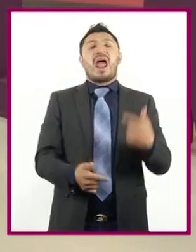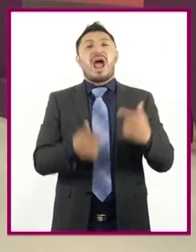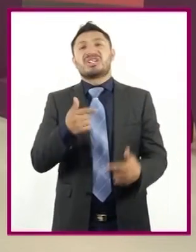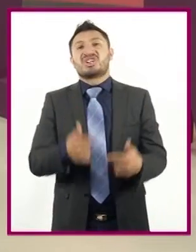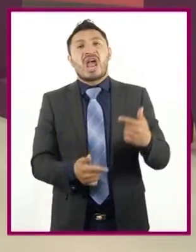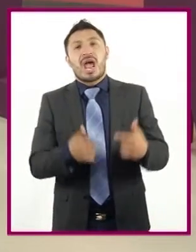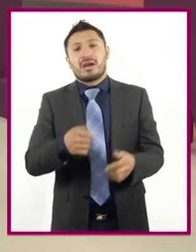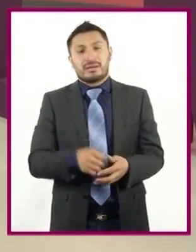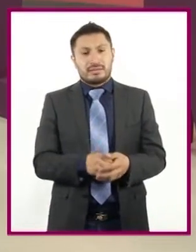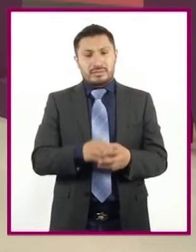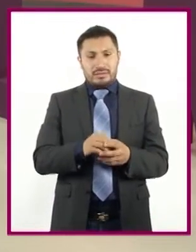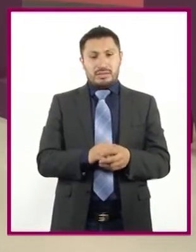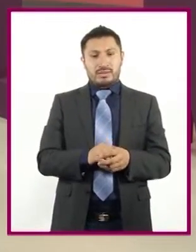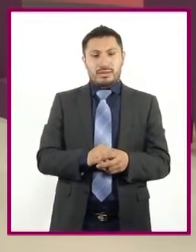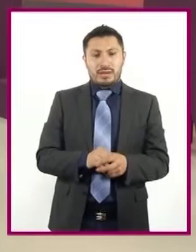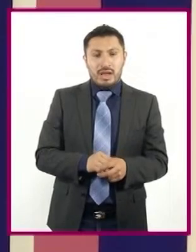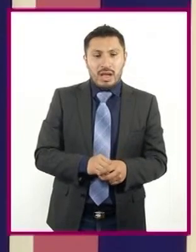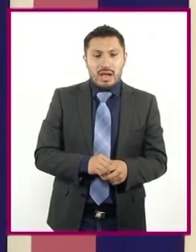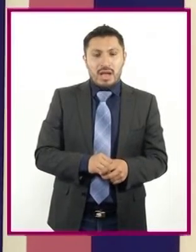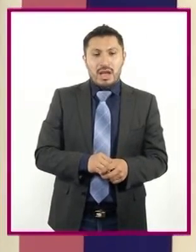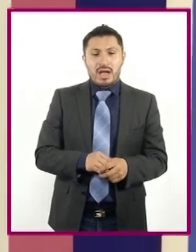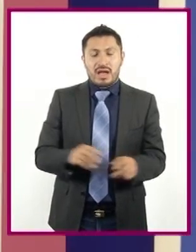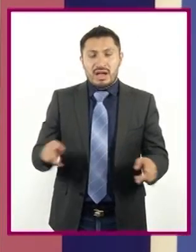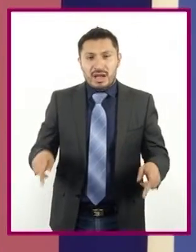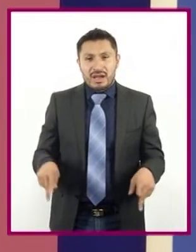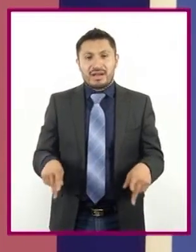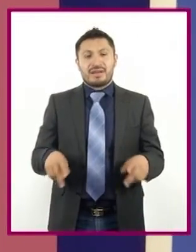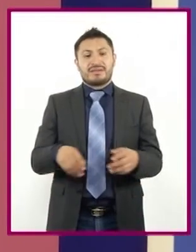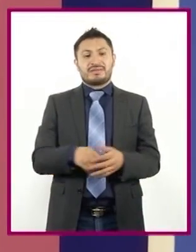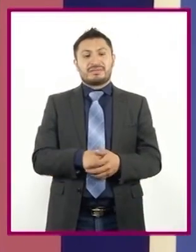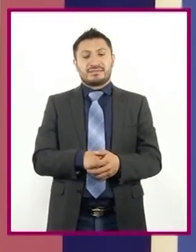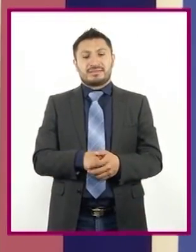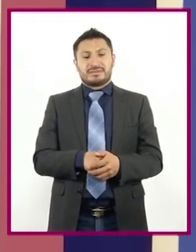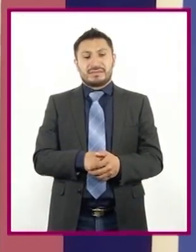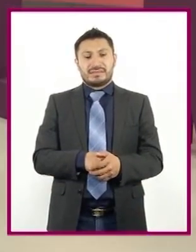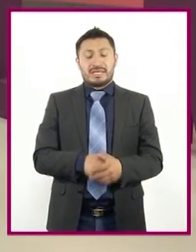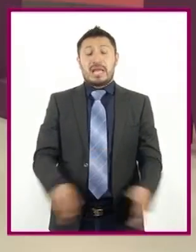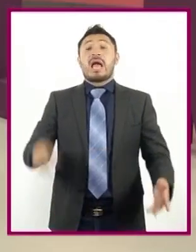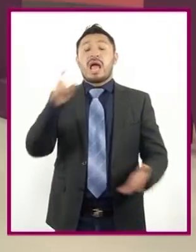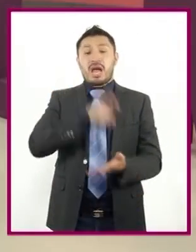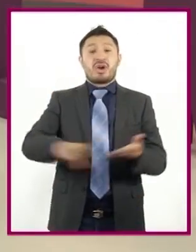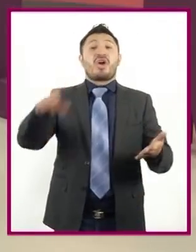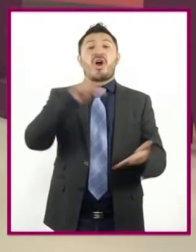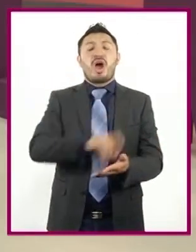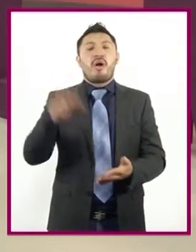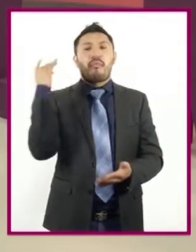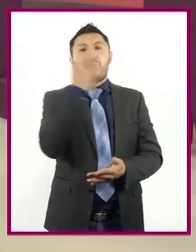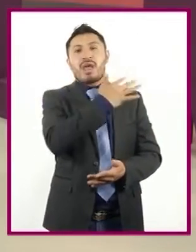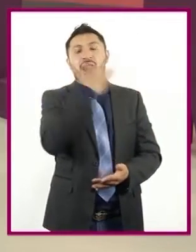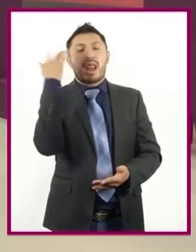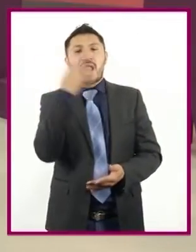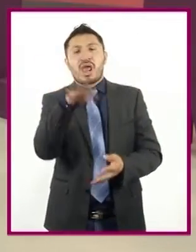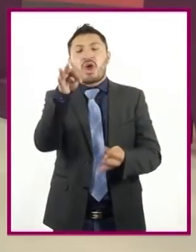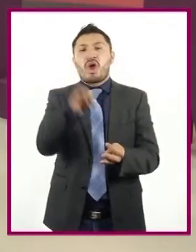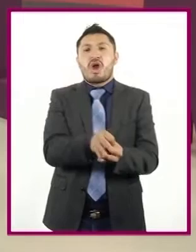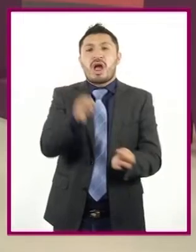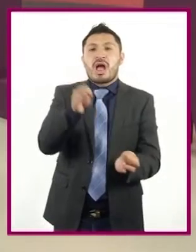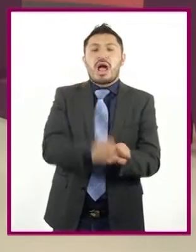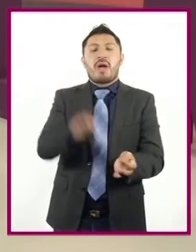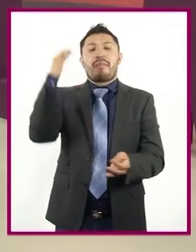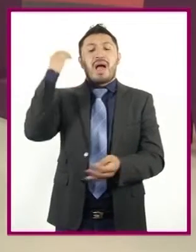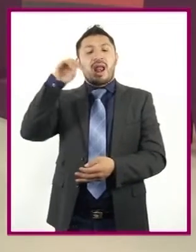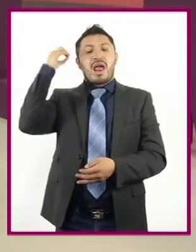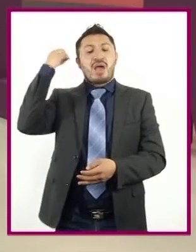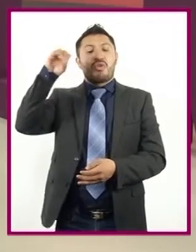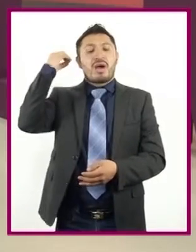leche. O lleven sus ricos y deliciosos tamales